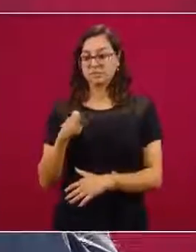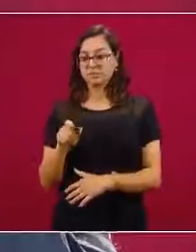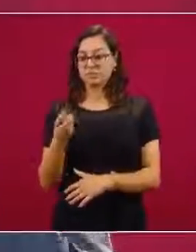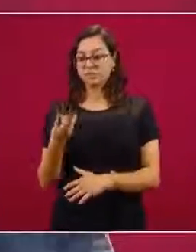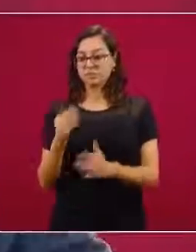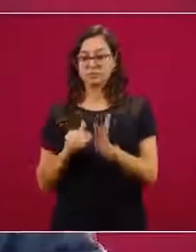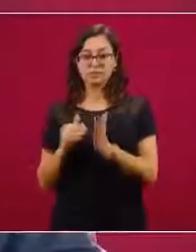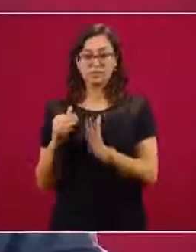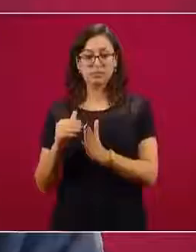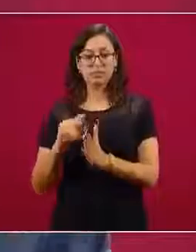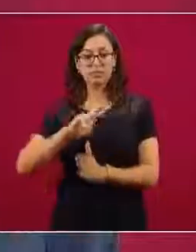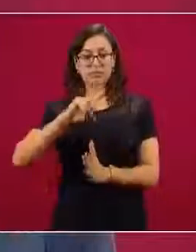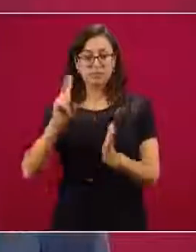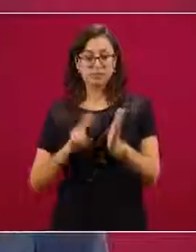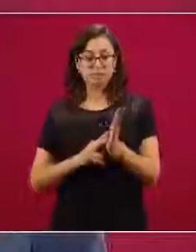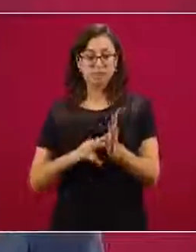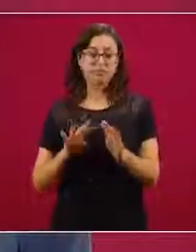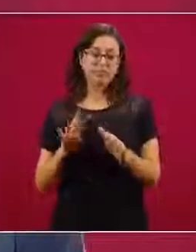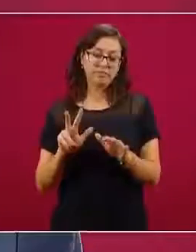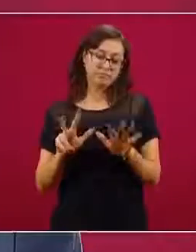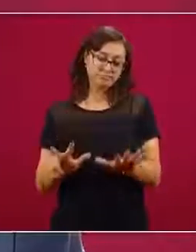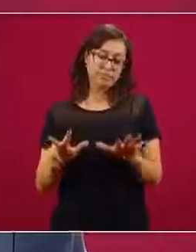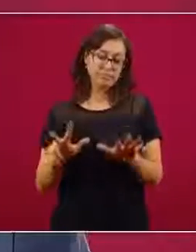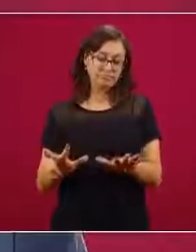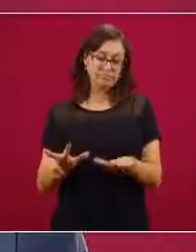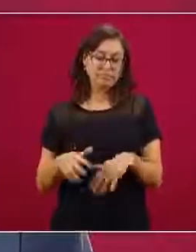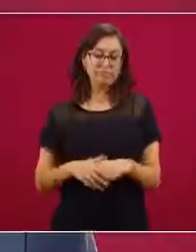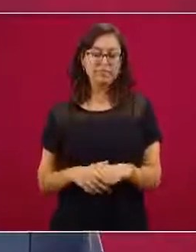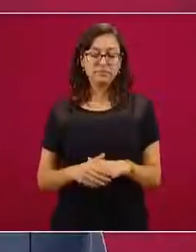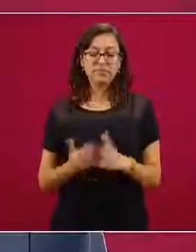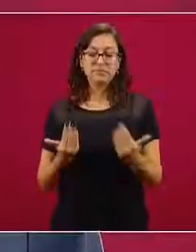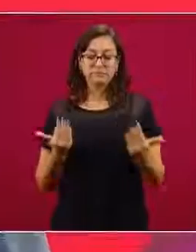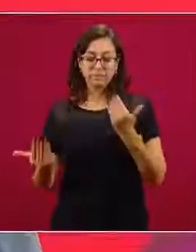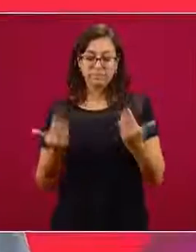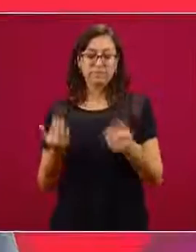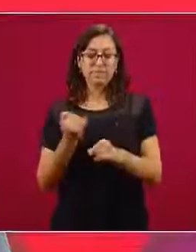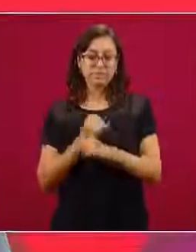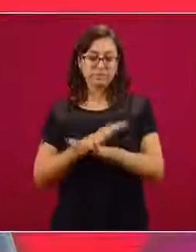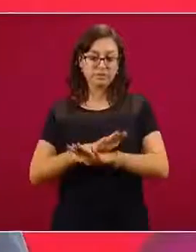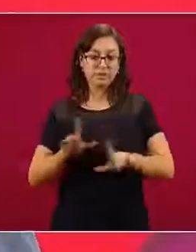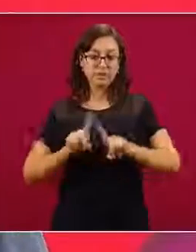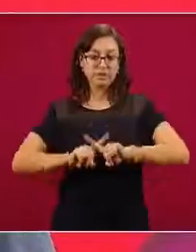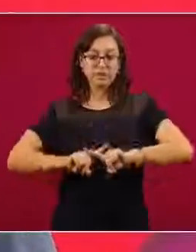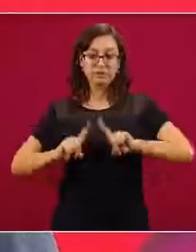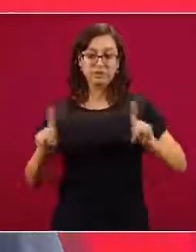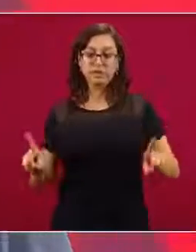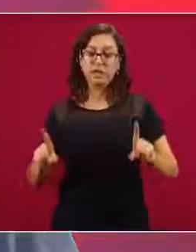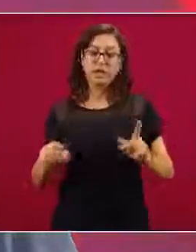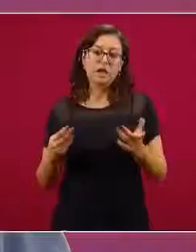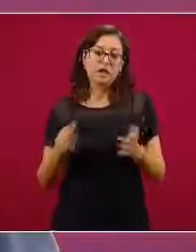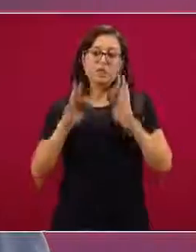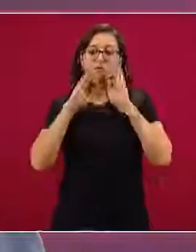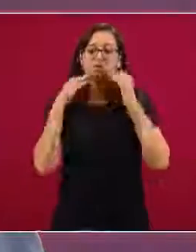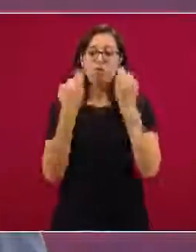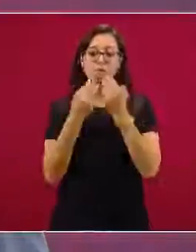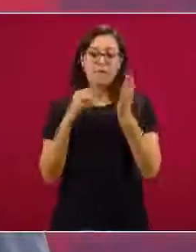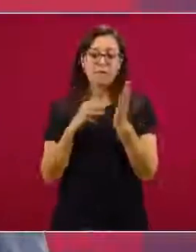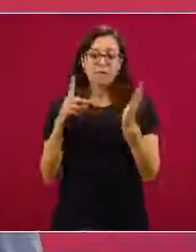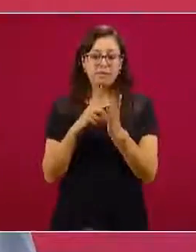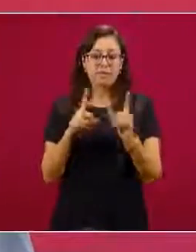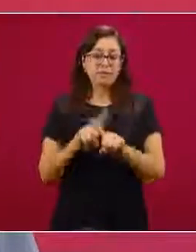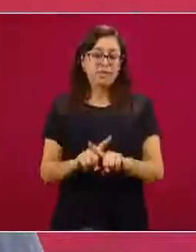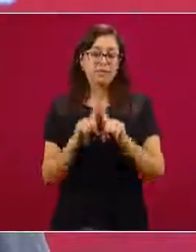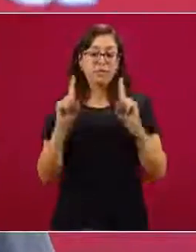millones es de 2018. Hay una diferencia en los datos y es por un tema estrictamente metodológico. Para